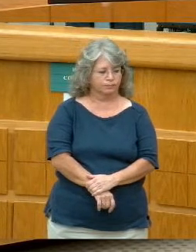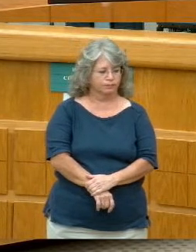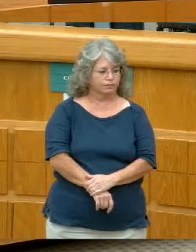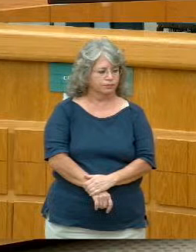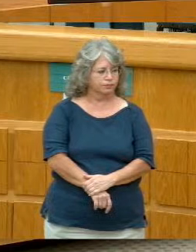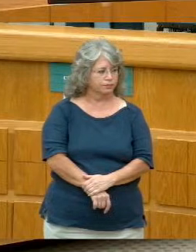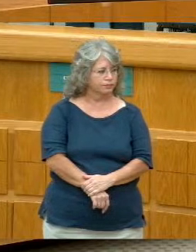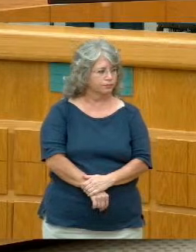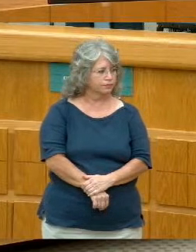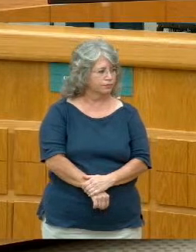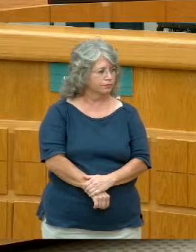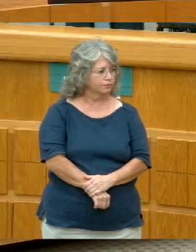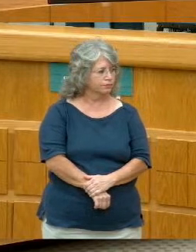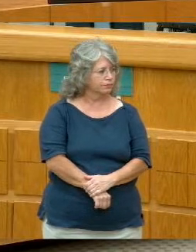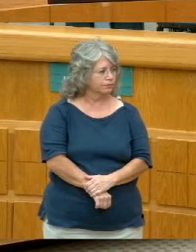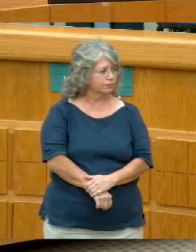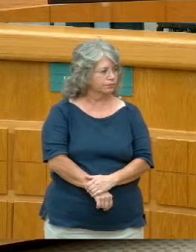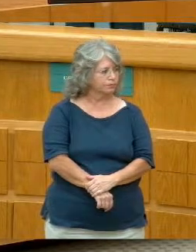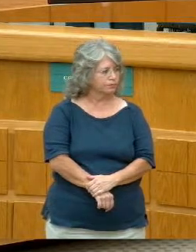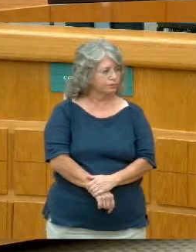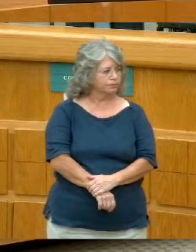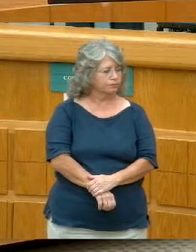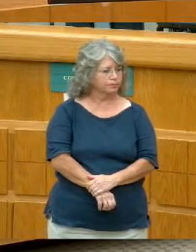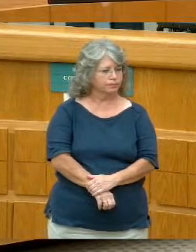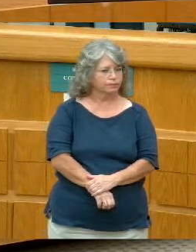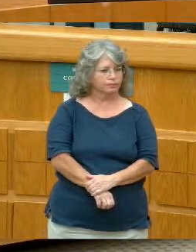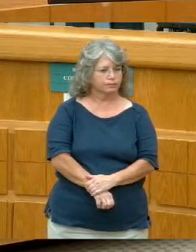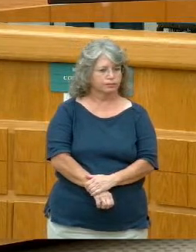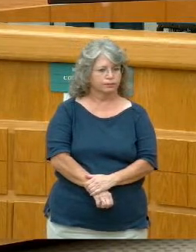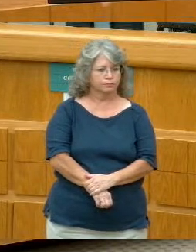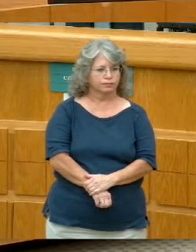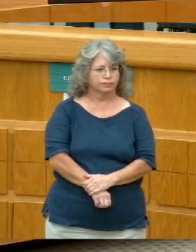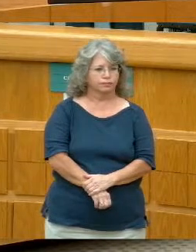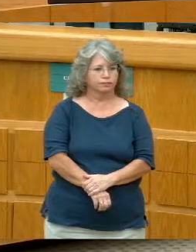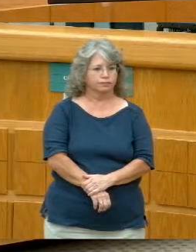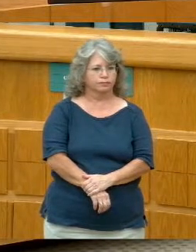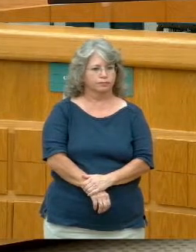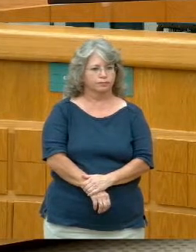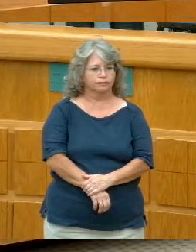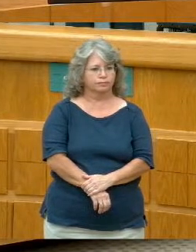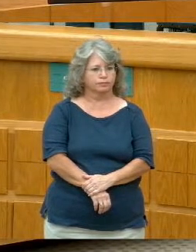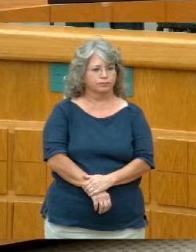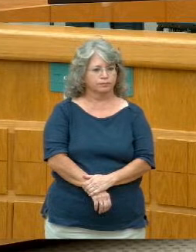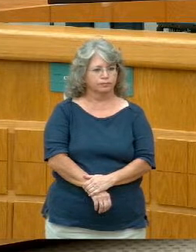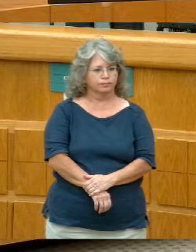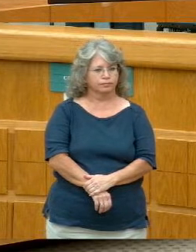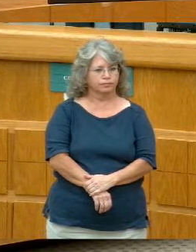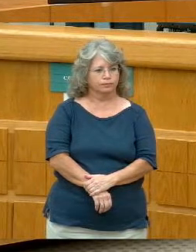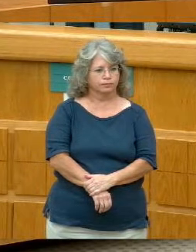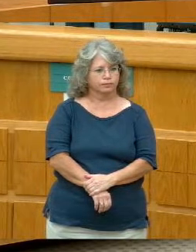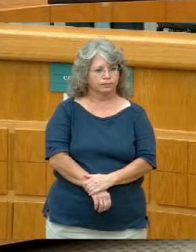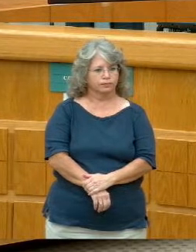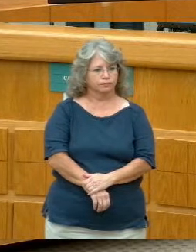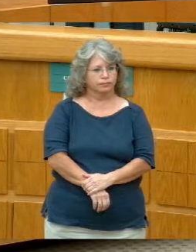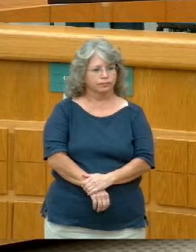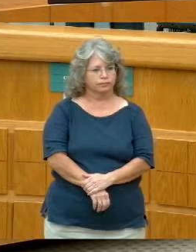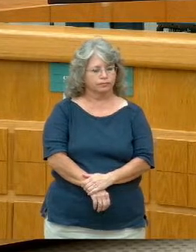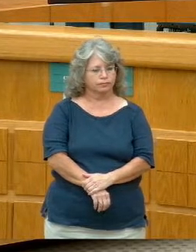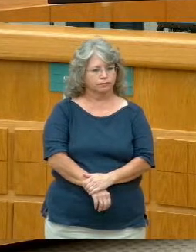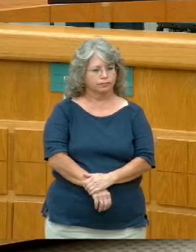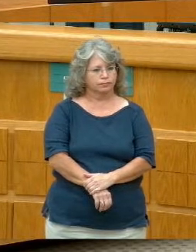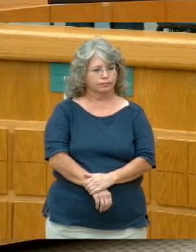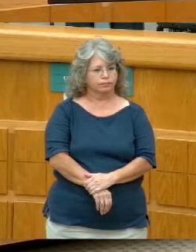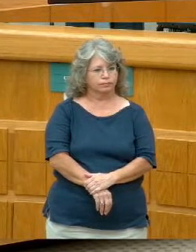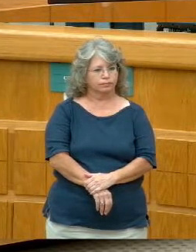signos, como dificultad para respirar, dolor o presión en el pecho, confusión, incapacidad para despertarse, labios o cara azulados